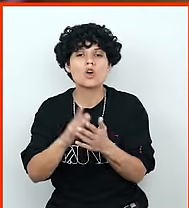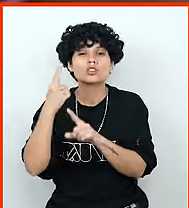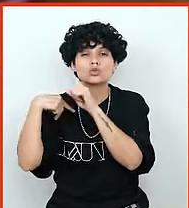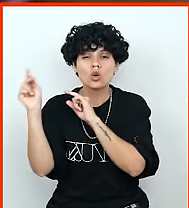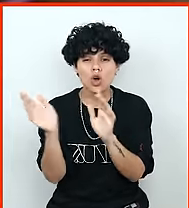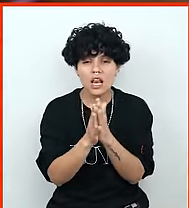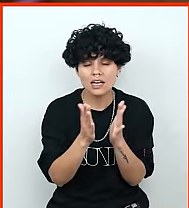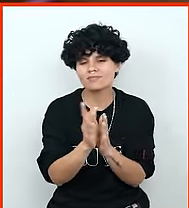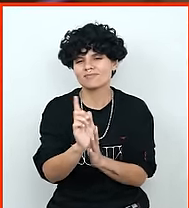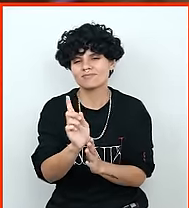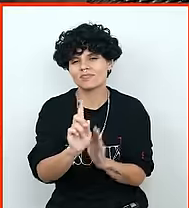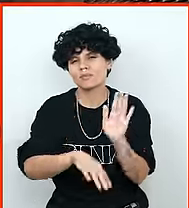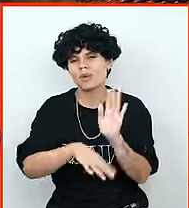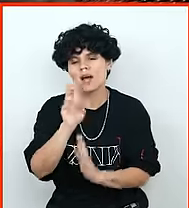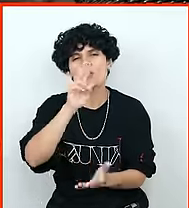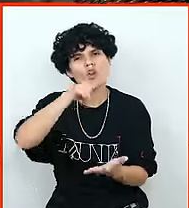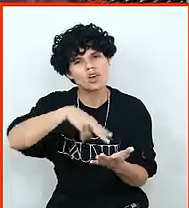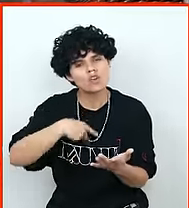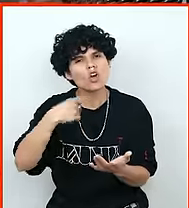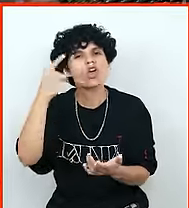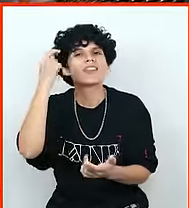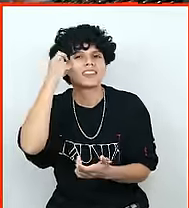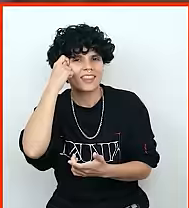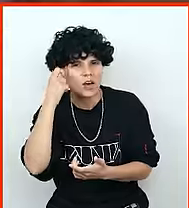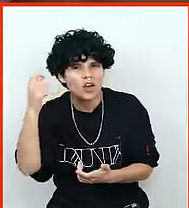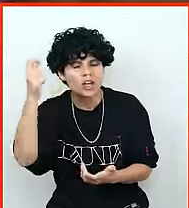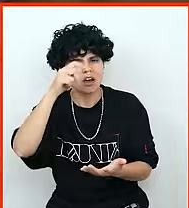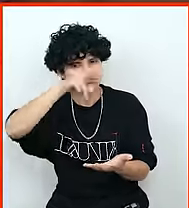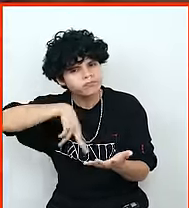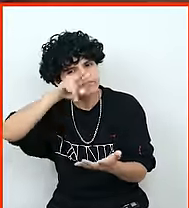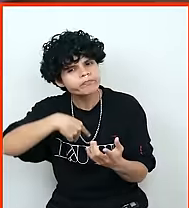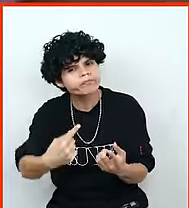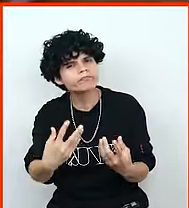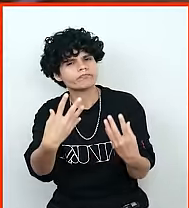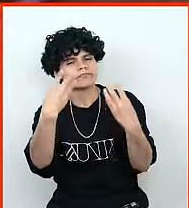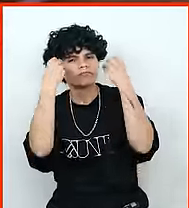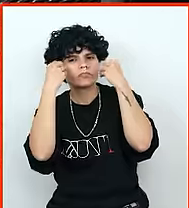mucho de novelas ni cosas así. Soy más como de libro informativo, como